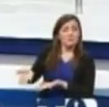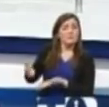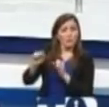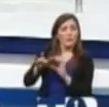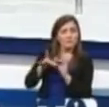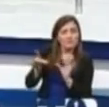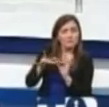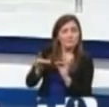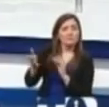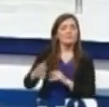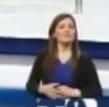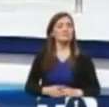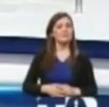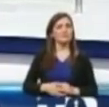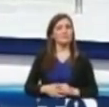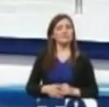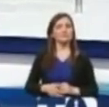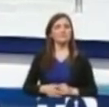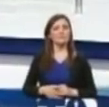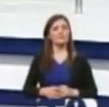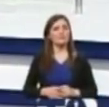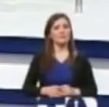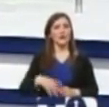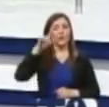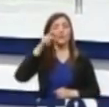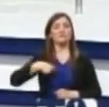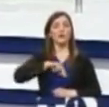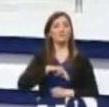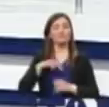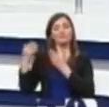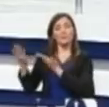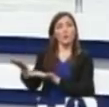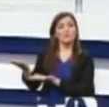su pantalla, de primera mano, @teleamazonas.com. Recuerde que también estamos en Twitter,